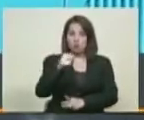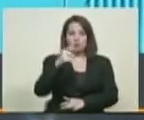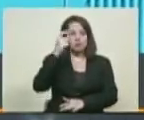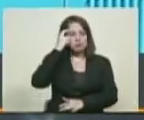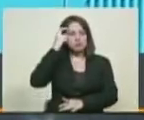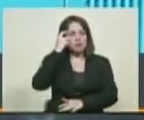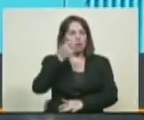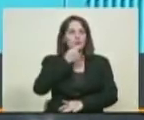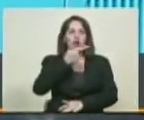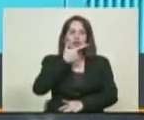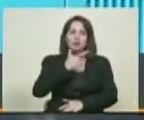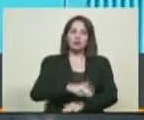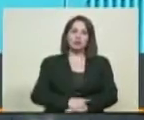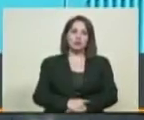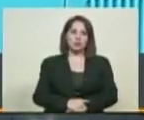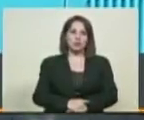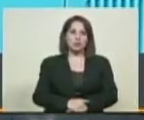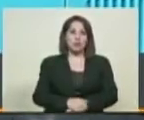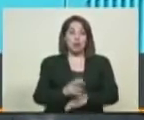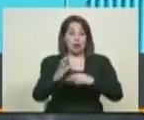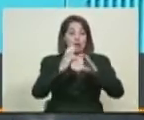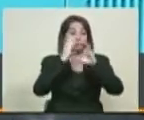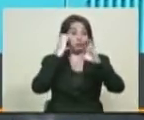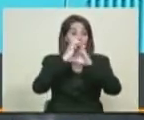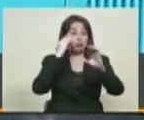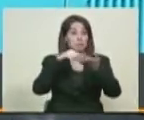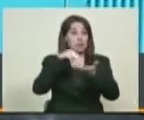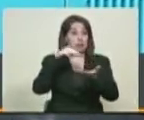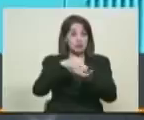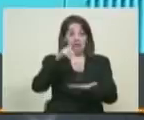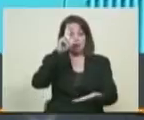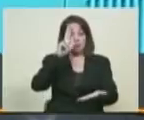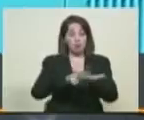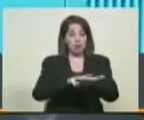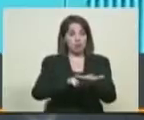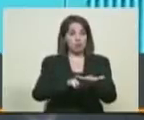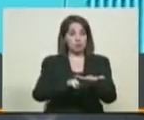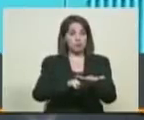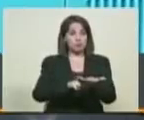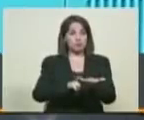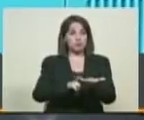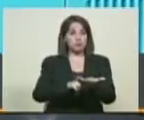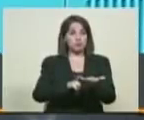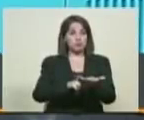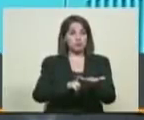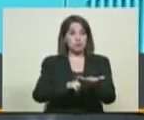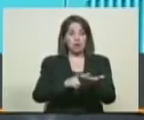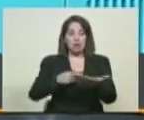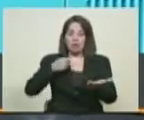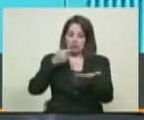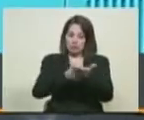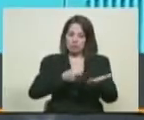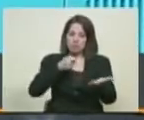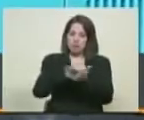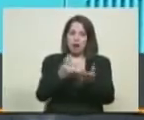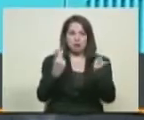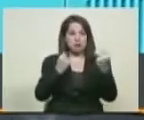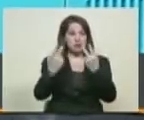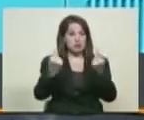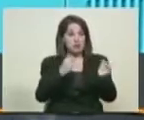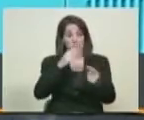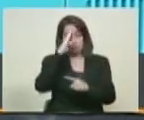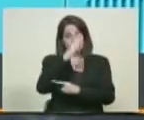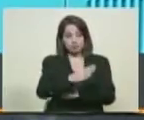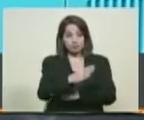el lanzamiento de Transmiranda voy a proceder a aprobar los recursos